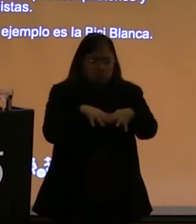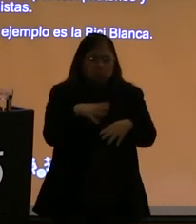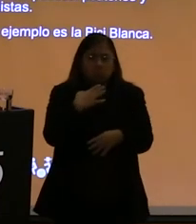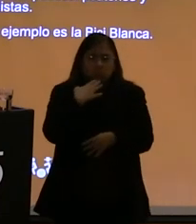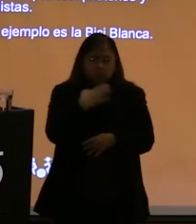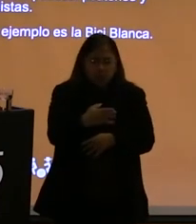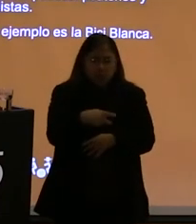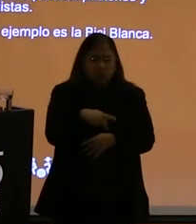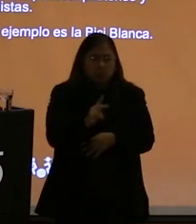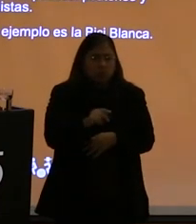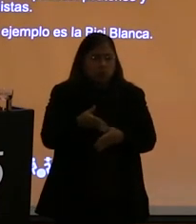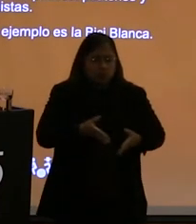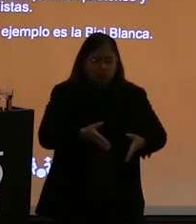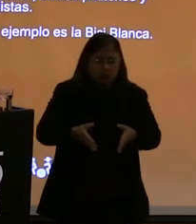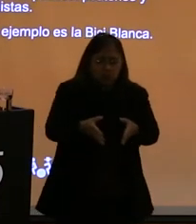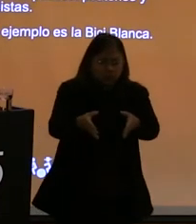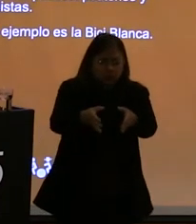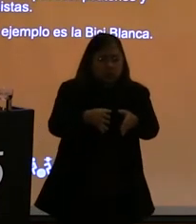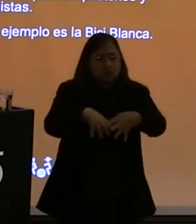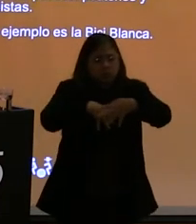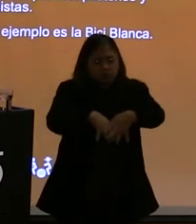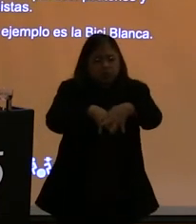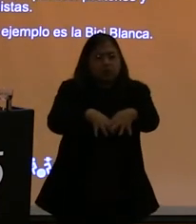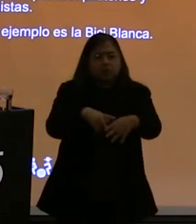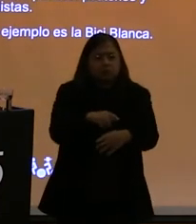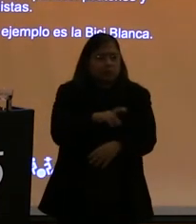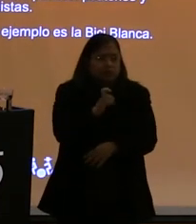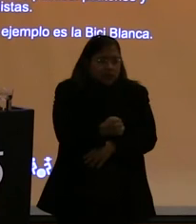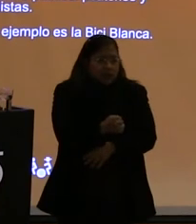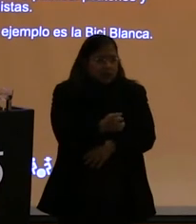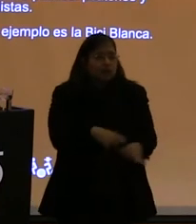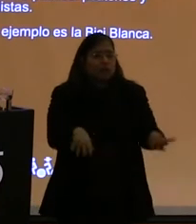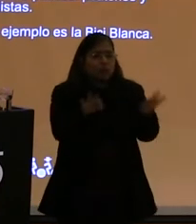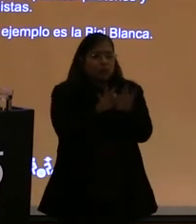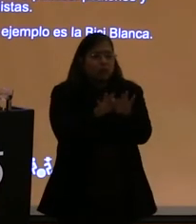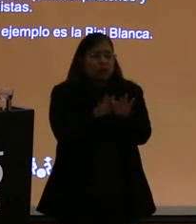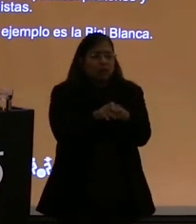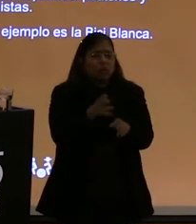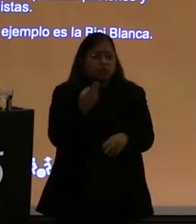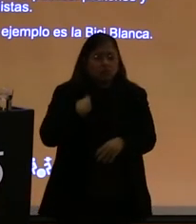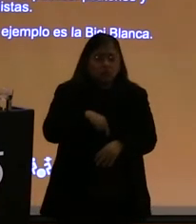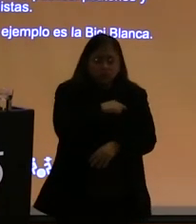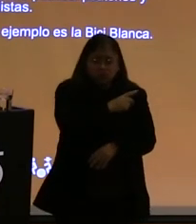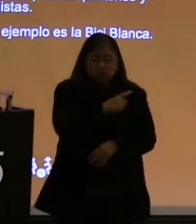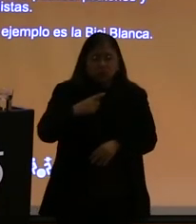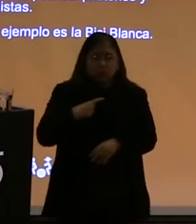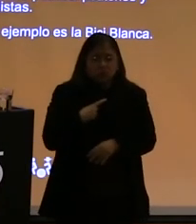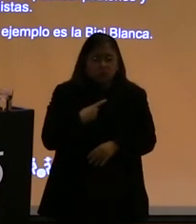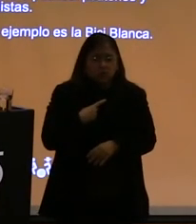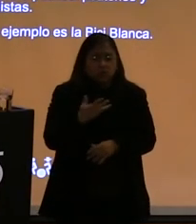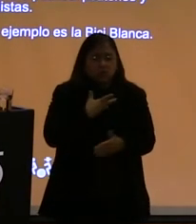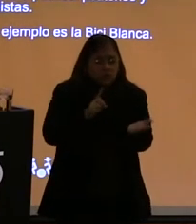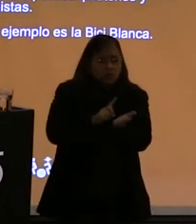mal ocupar la calle cuando es necesario eso es de hecho un derecho básico garantizar la constitución y los derechos que nosotros ahora tenemos